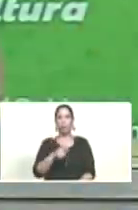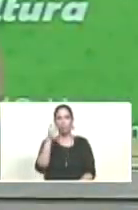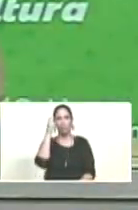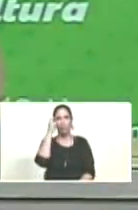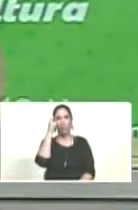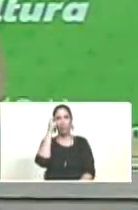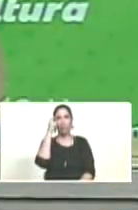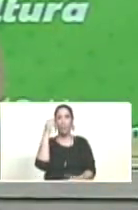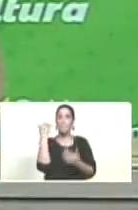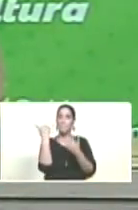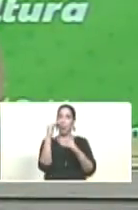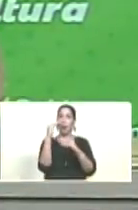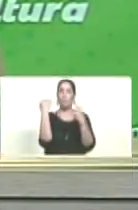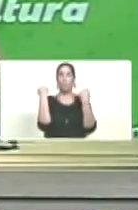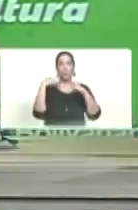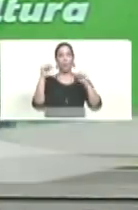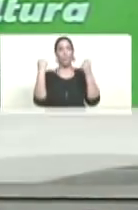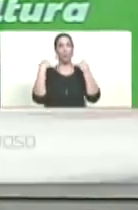una etapa